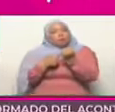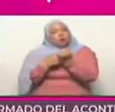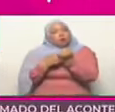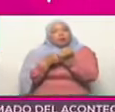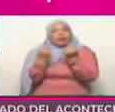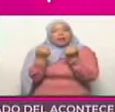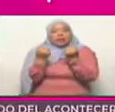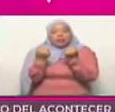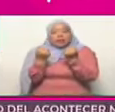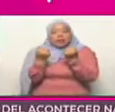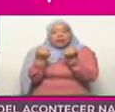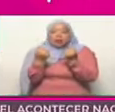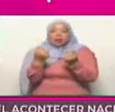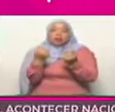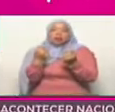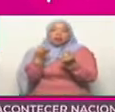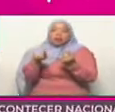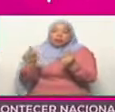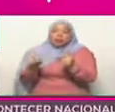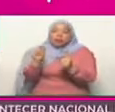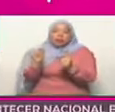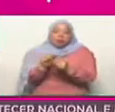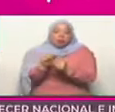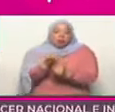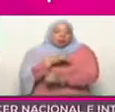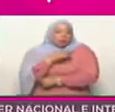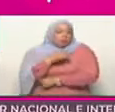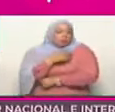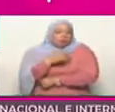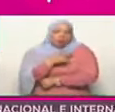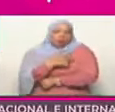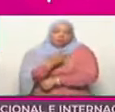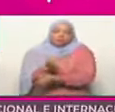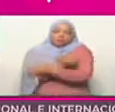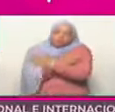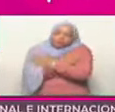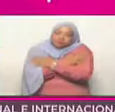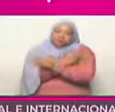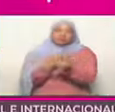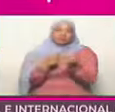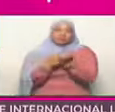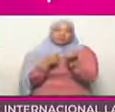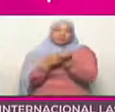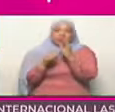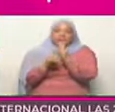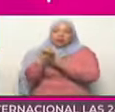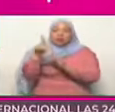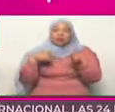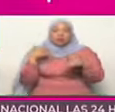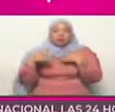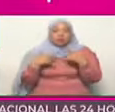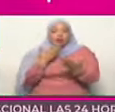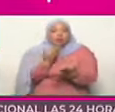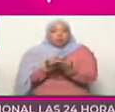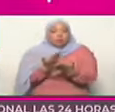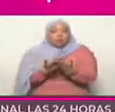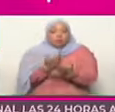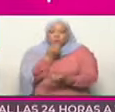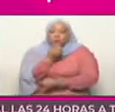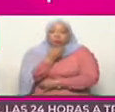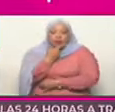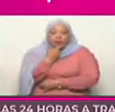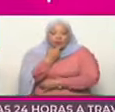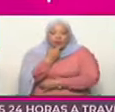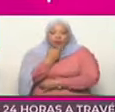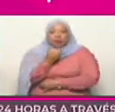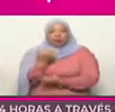económico y espiritual, porque nos hemos sentido abrazados por ustedes para desarrollar este proyecto. Nosotros estamos